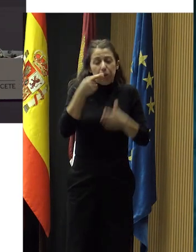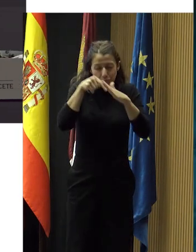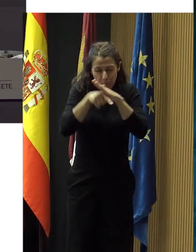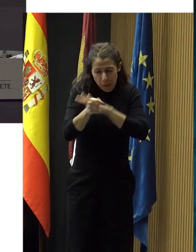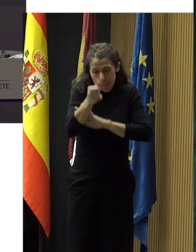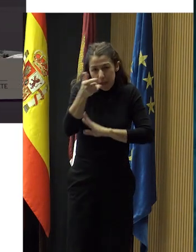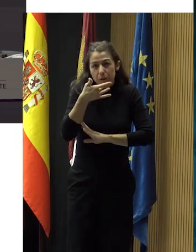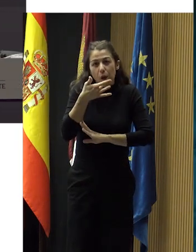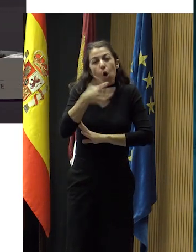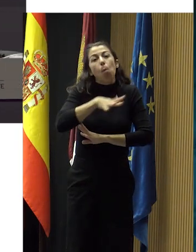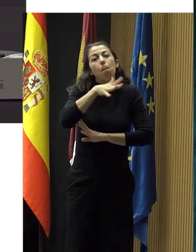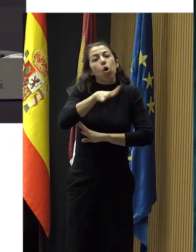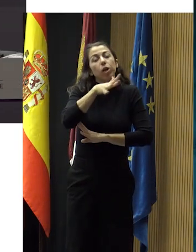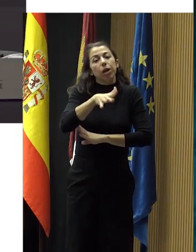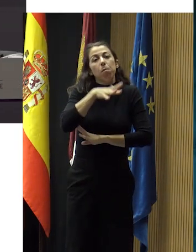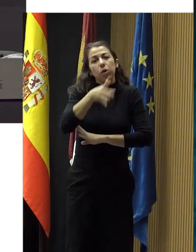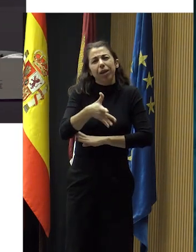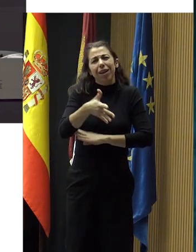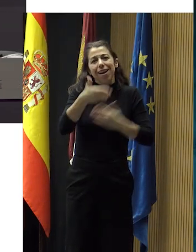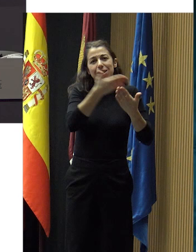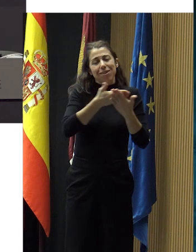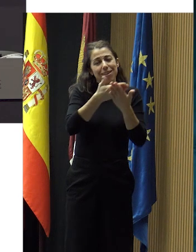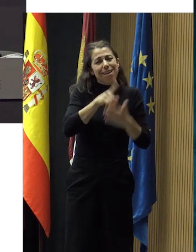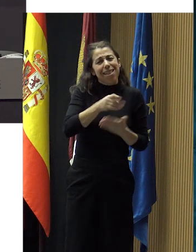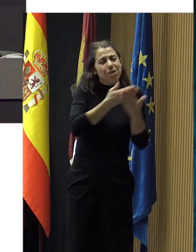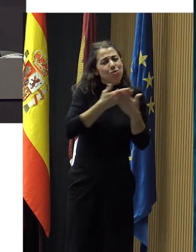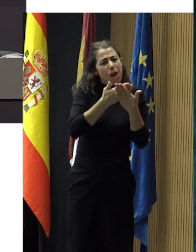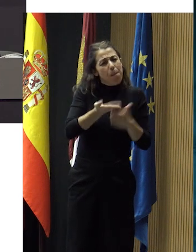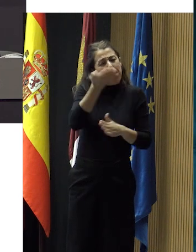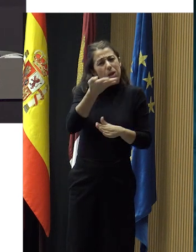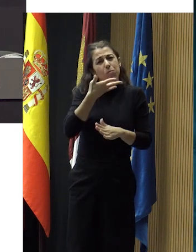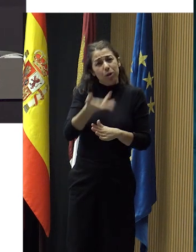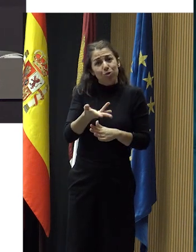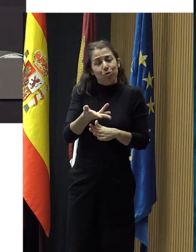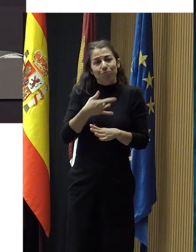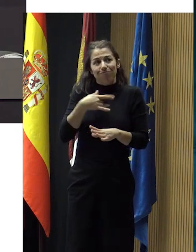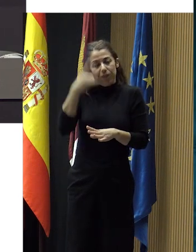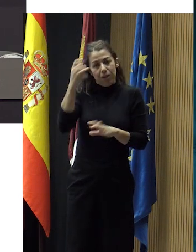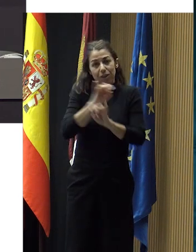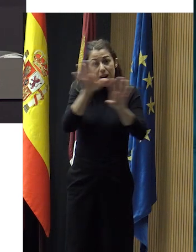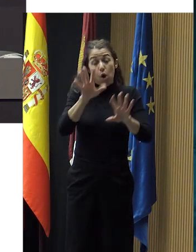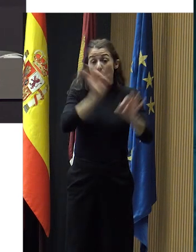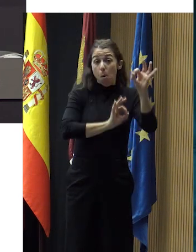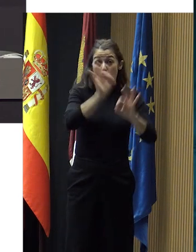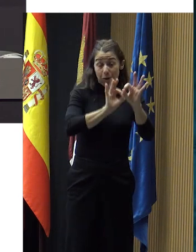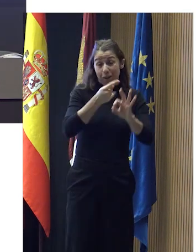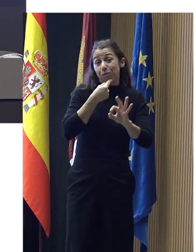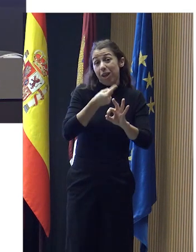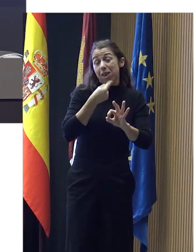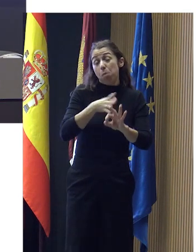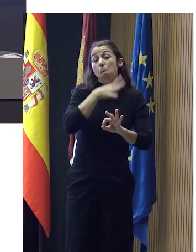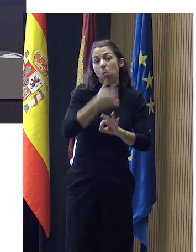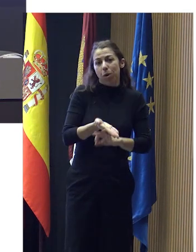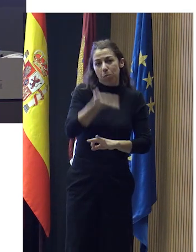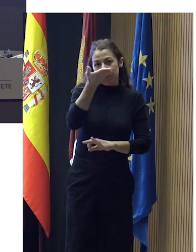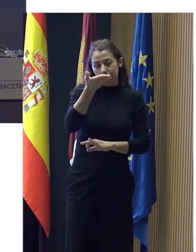materia, vamos a hablar de por qué es importante estudiar el cáncer. Y creo que esto es una obviedad, ¿no? Las cifras son las que nos van a decir por qué es